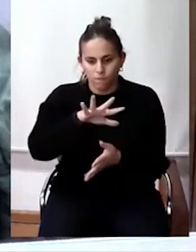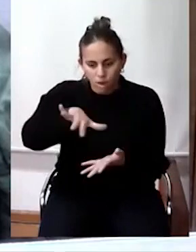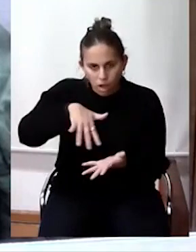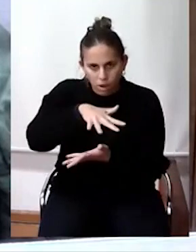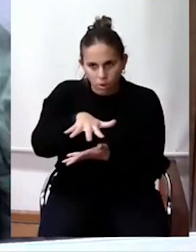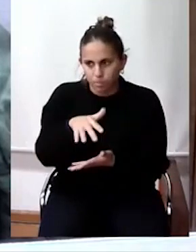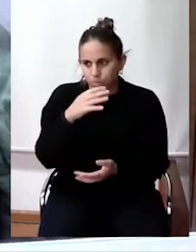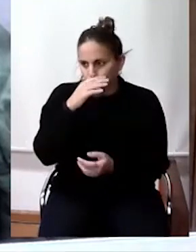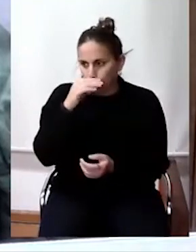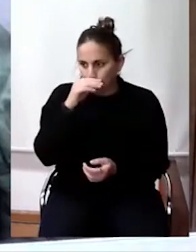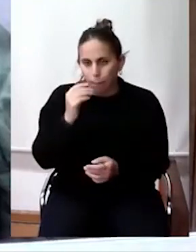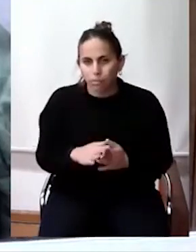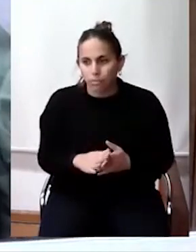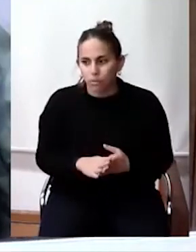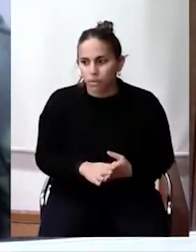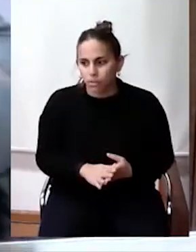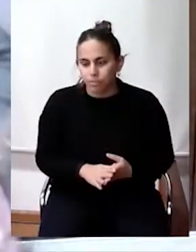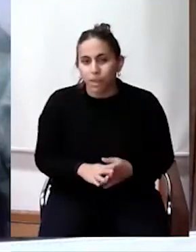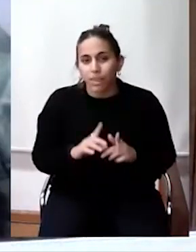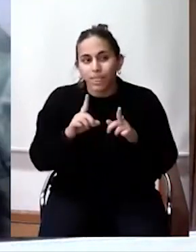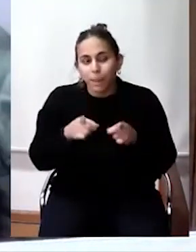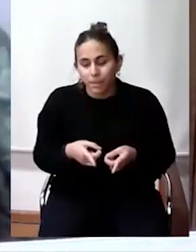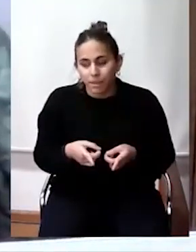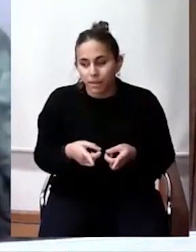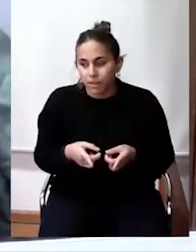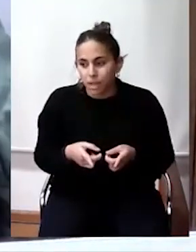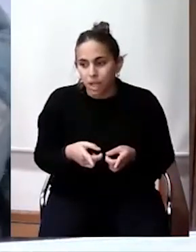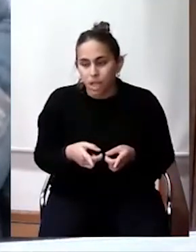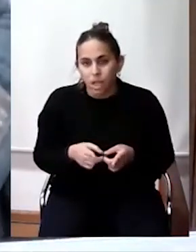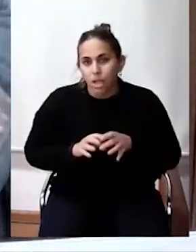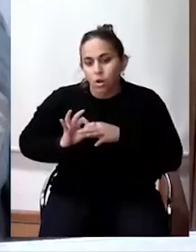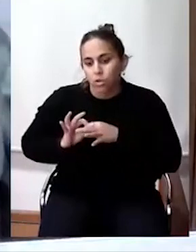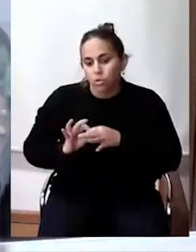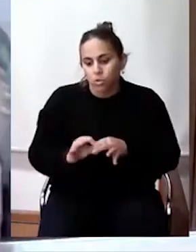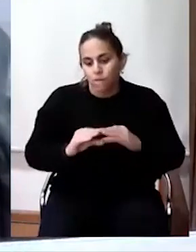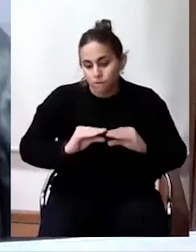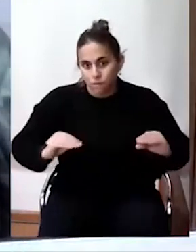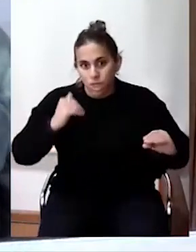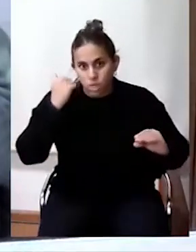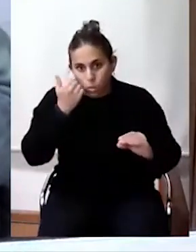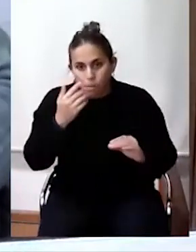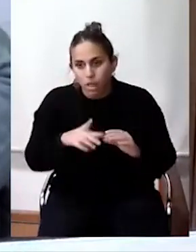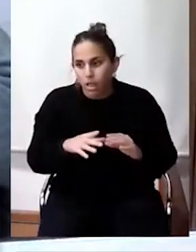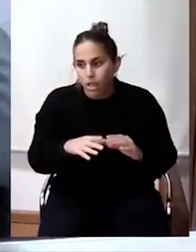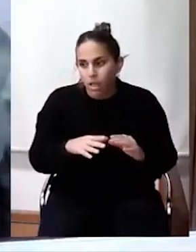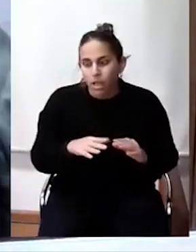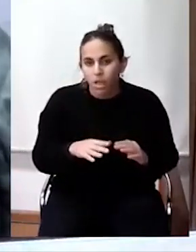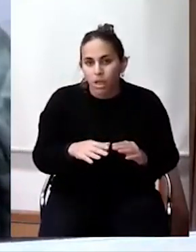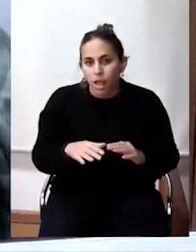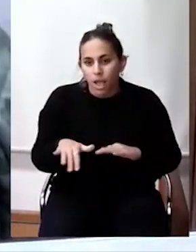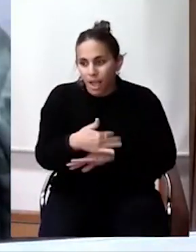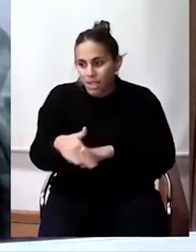barrio y en otras también como era la continuación del bitumen desde la calle lombu hasta la calle